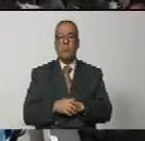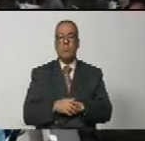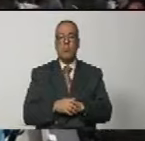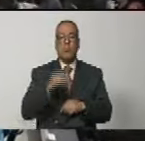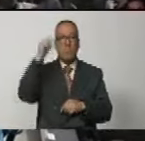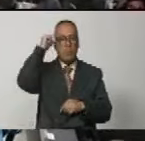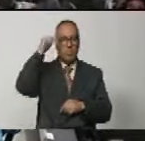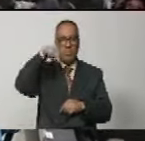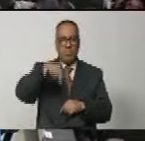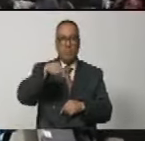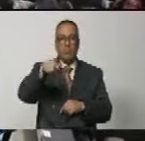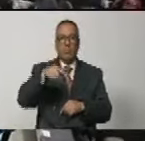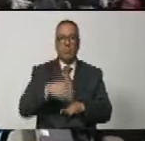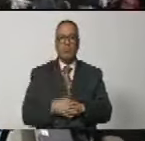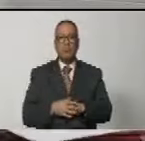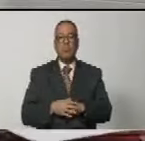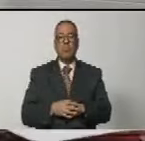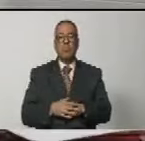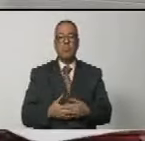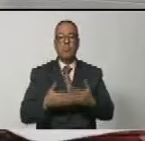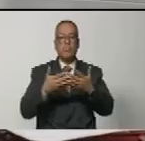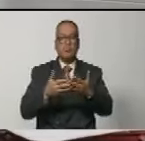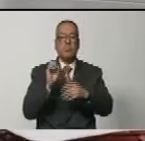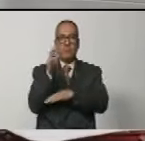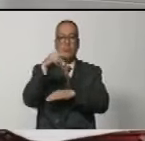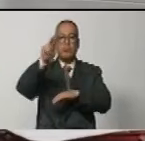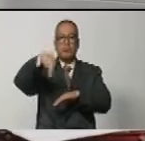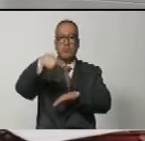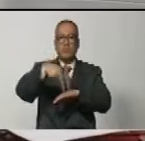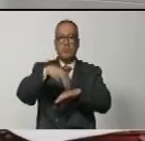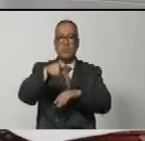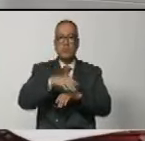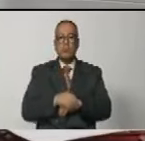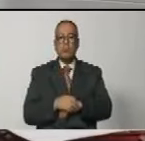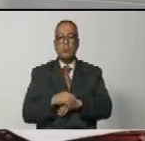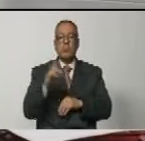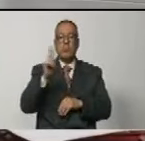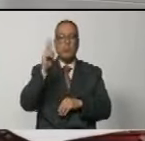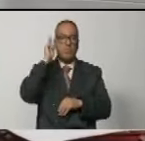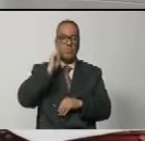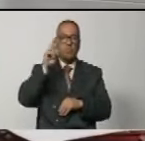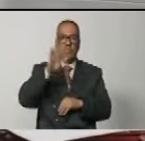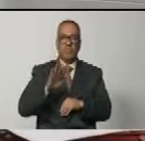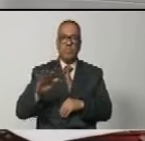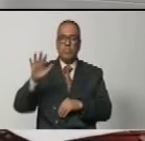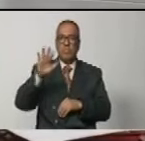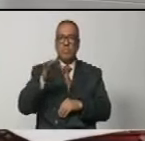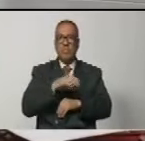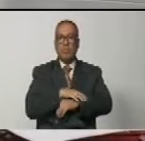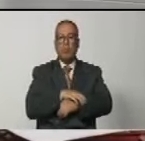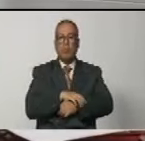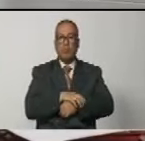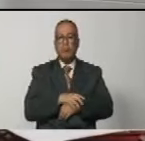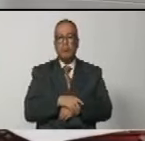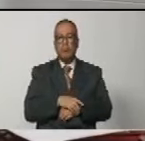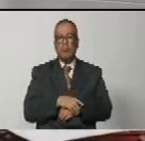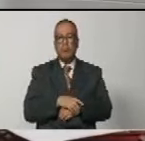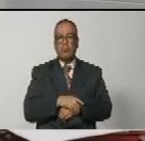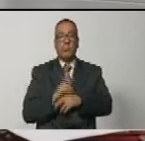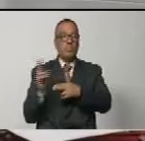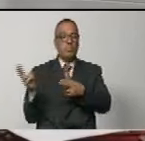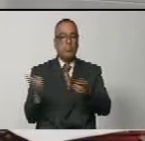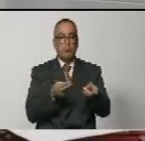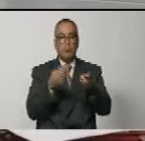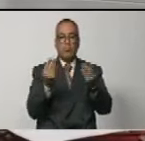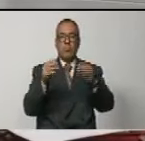Hoy recibirán, por parte de la Asamblea Nacional de la República Bolivariana de Venezuela,